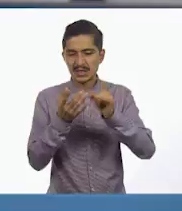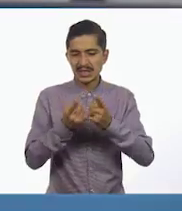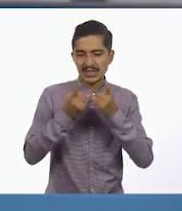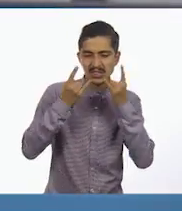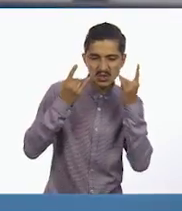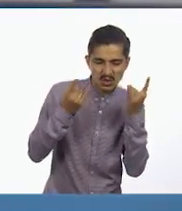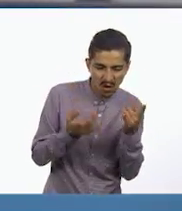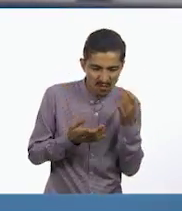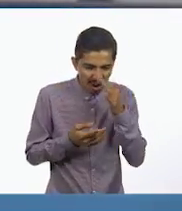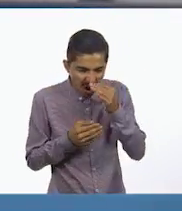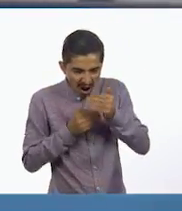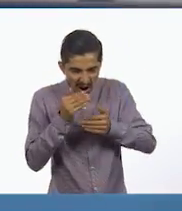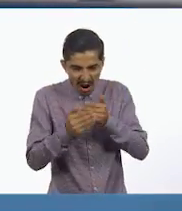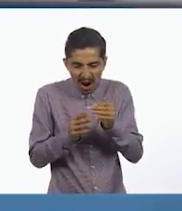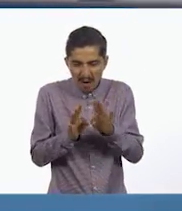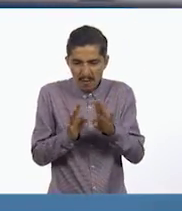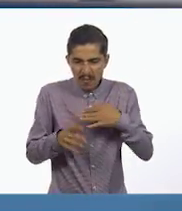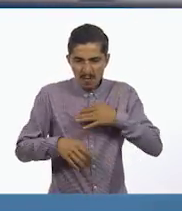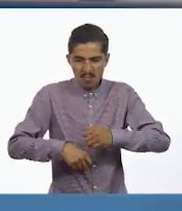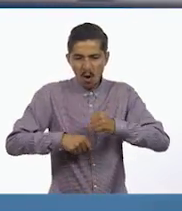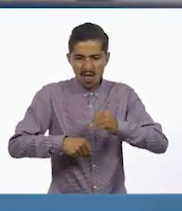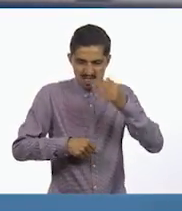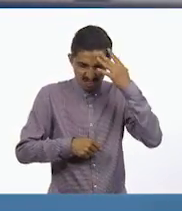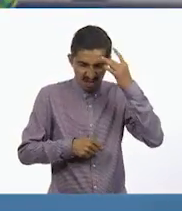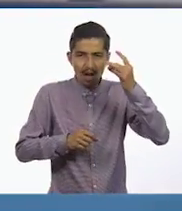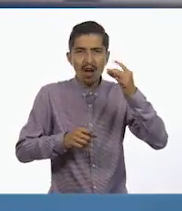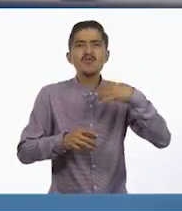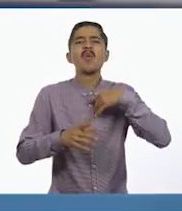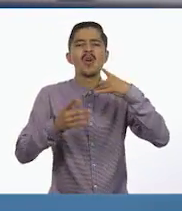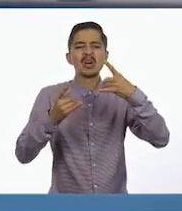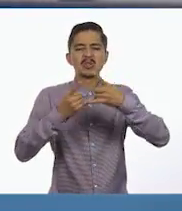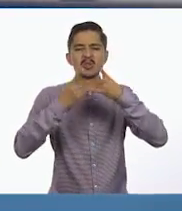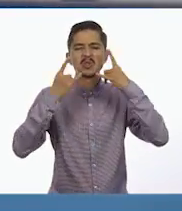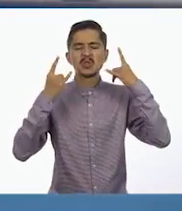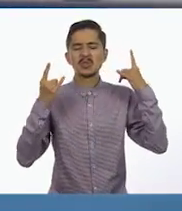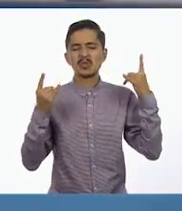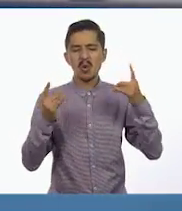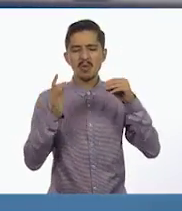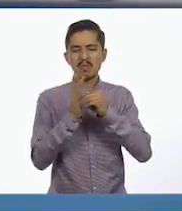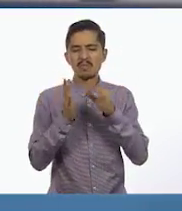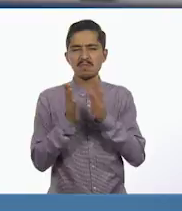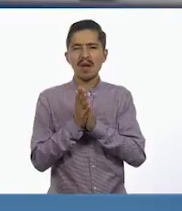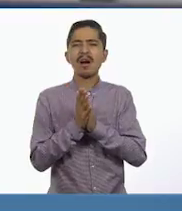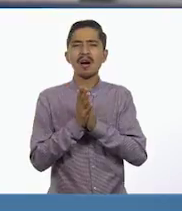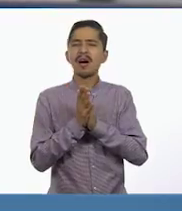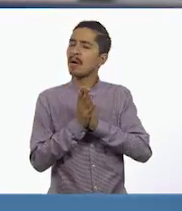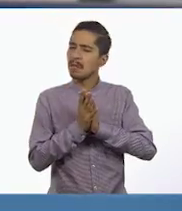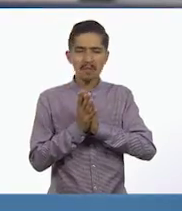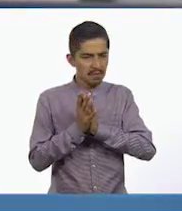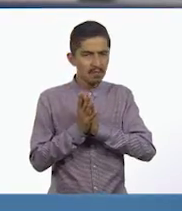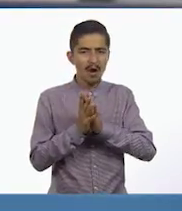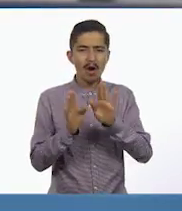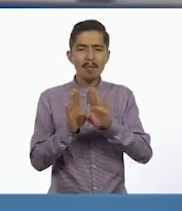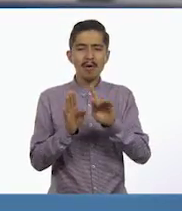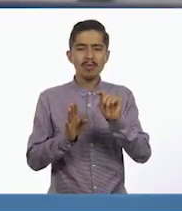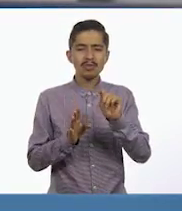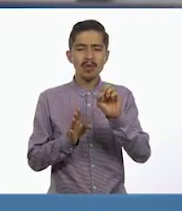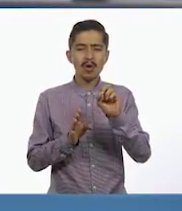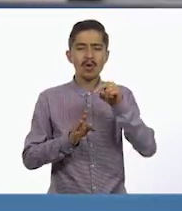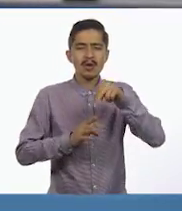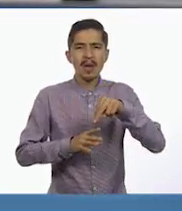mi asombroso poder. Y yo pasaré a la historia como el magnífico Ton,